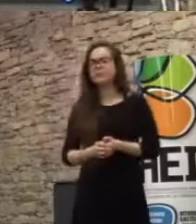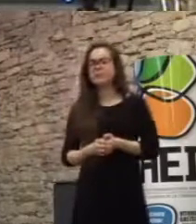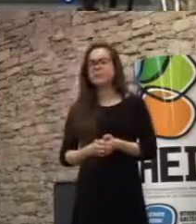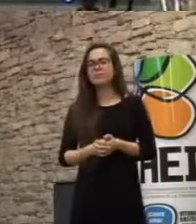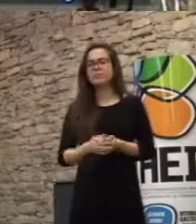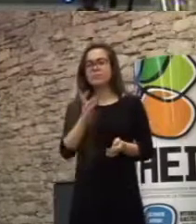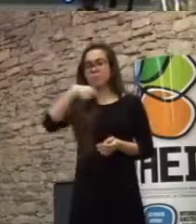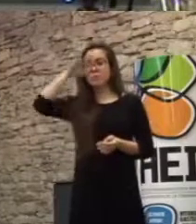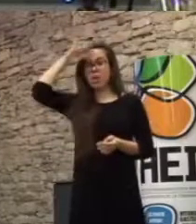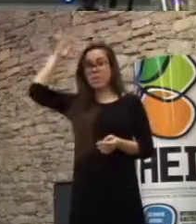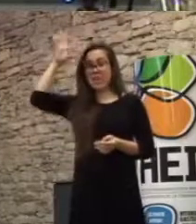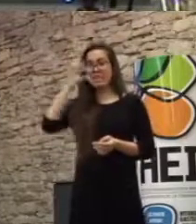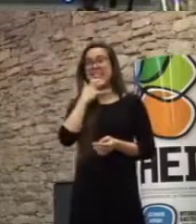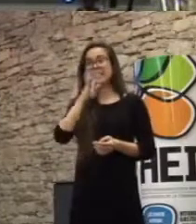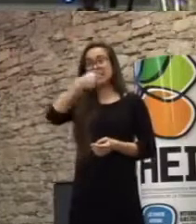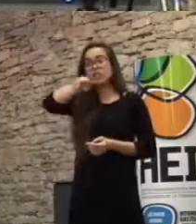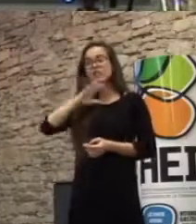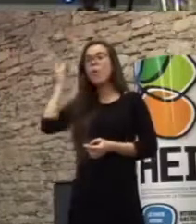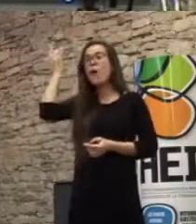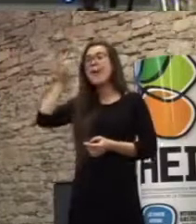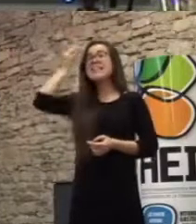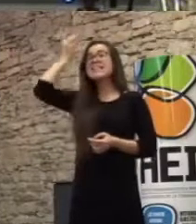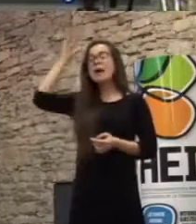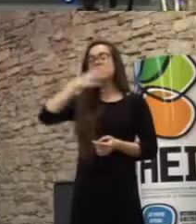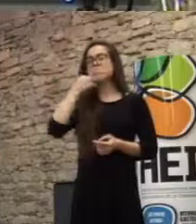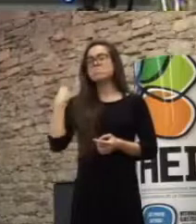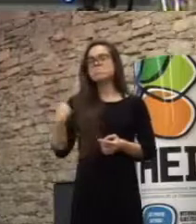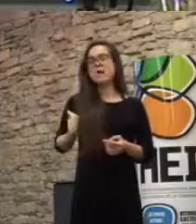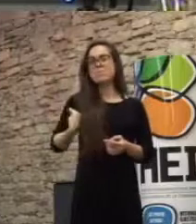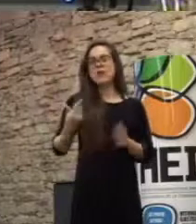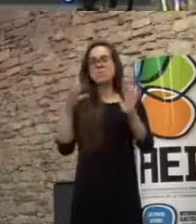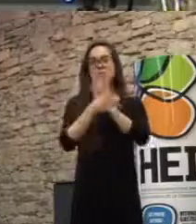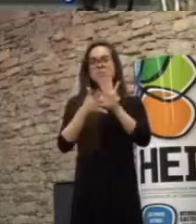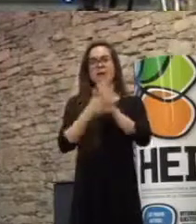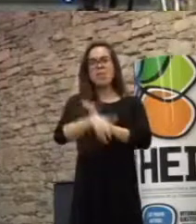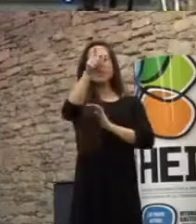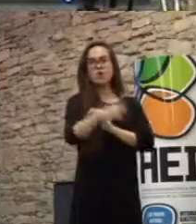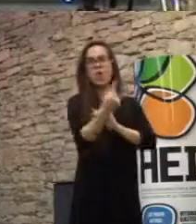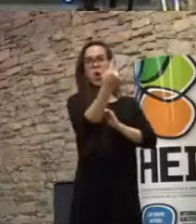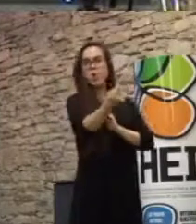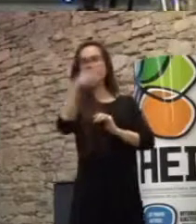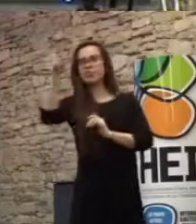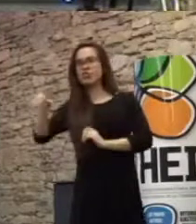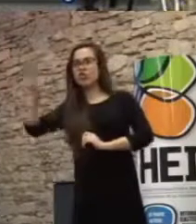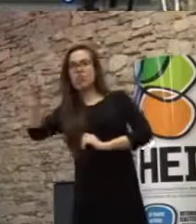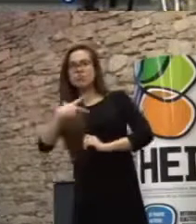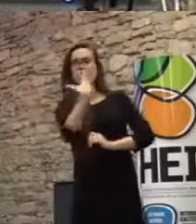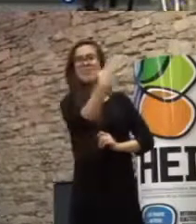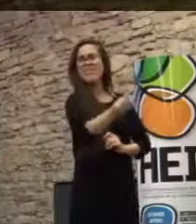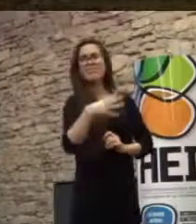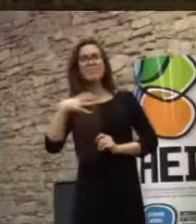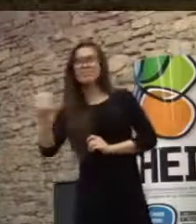cuando tú a todo el mundo de expresar tus ideas de la misma manera es normal que no te entiendan entonces tenemos que aprender a digamos